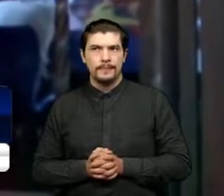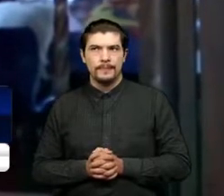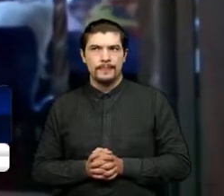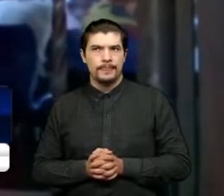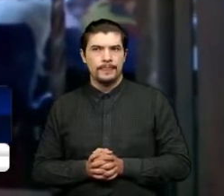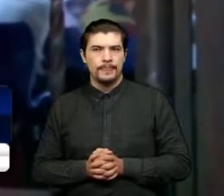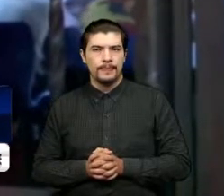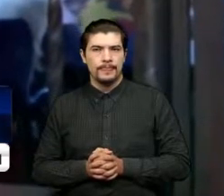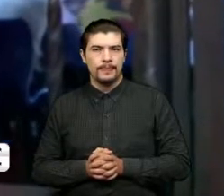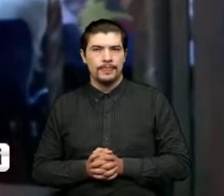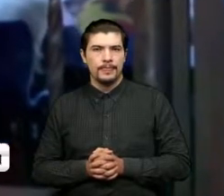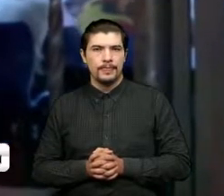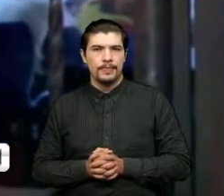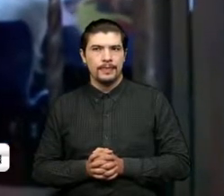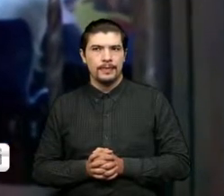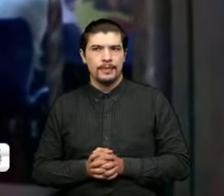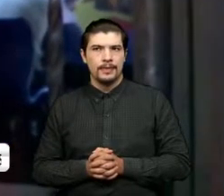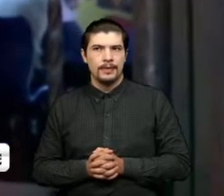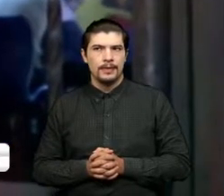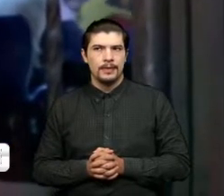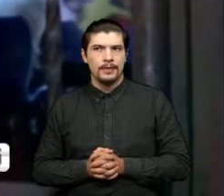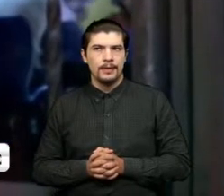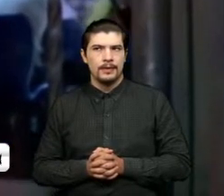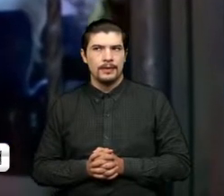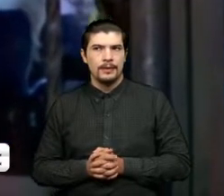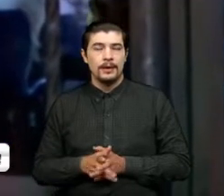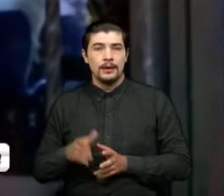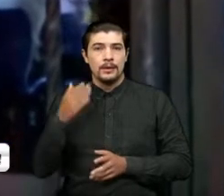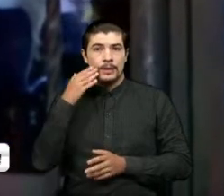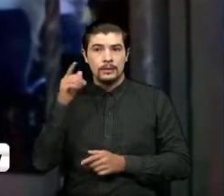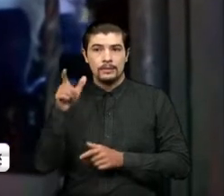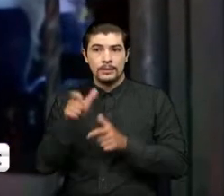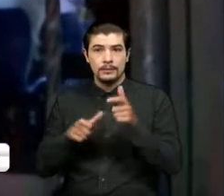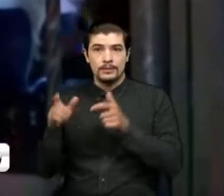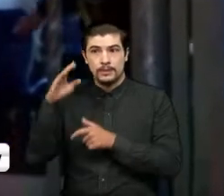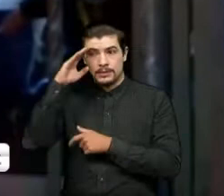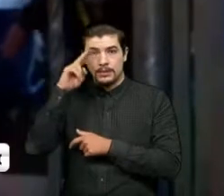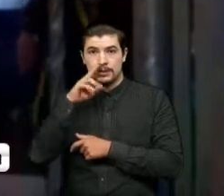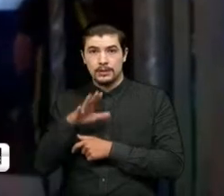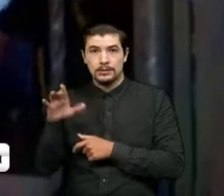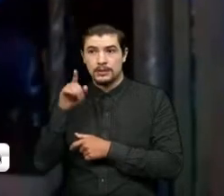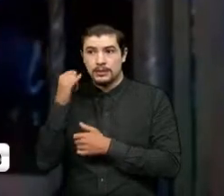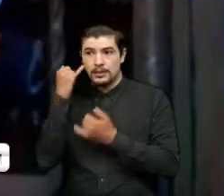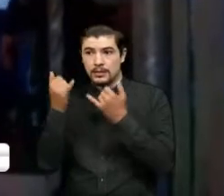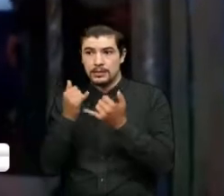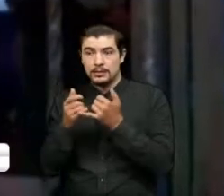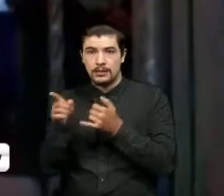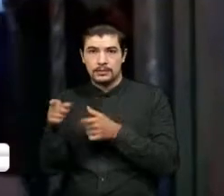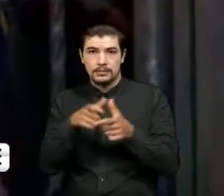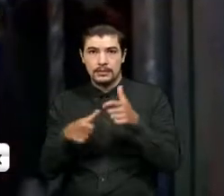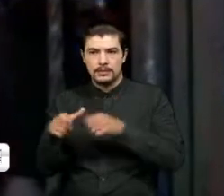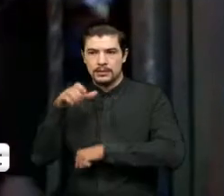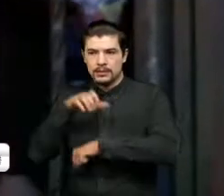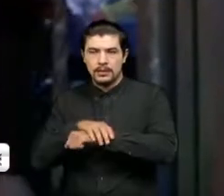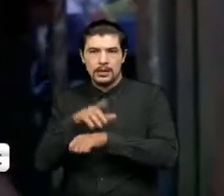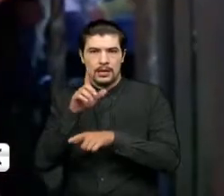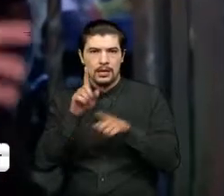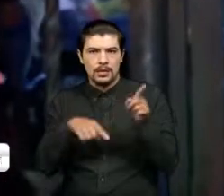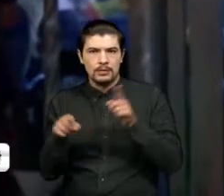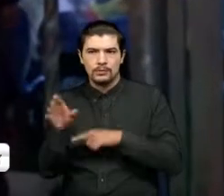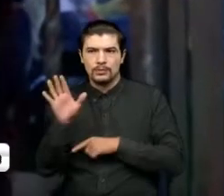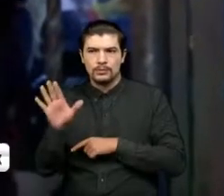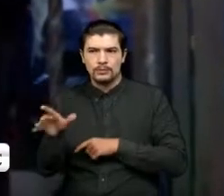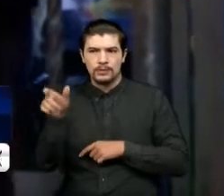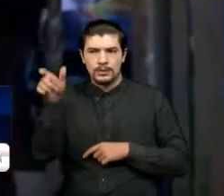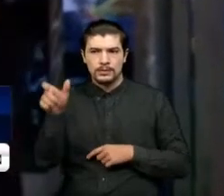fueron trasladadas hasta acá las oficinas de migración colombia de bucaramanga en donde se les va a realizar el respectivo de registro si alguna vez una de